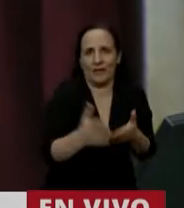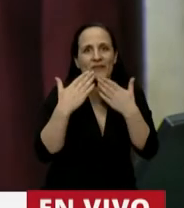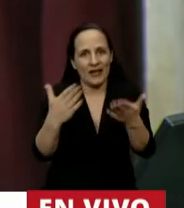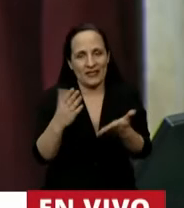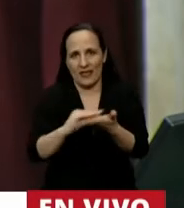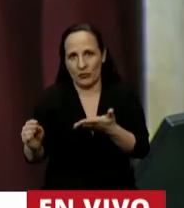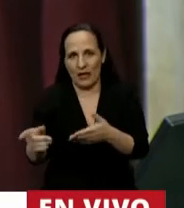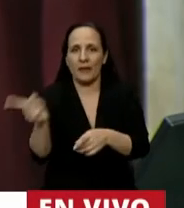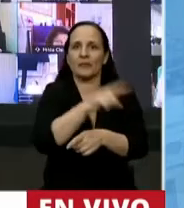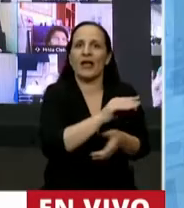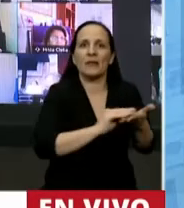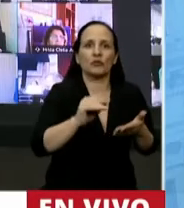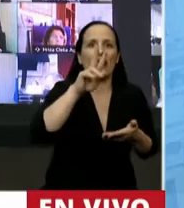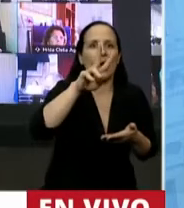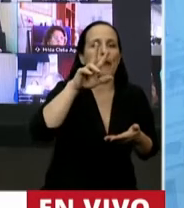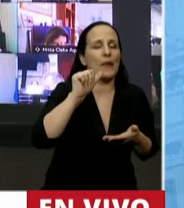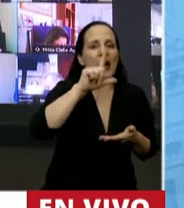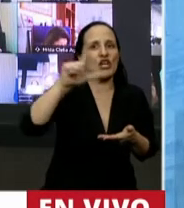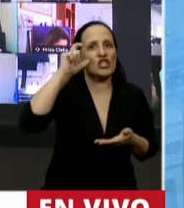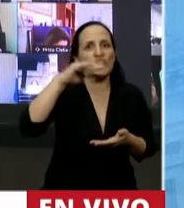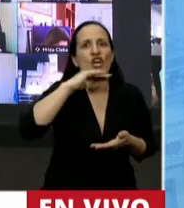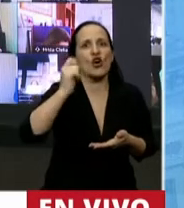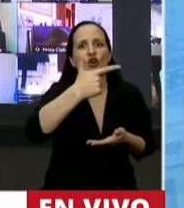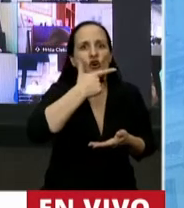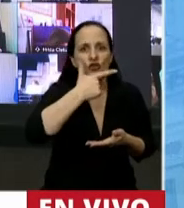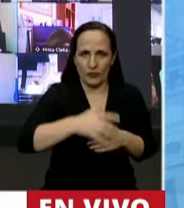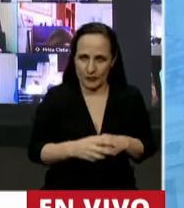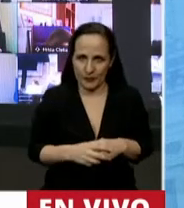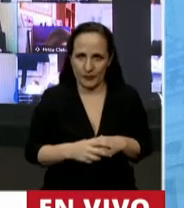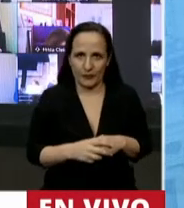diputada Fernanda Vallejos en uso de la palabra.